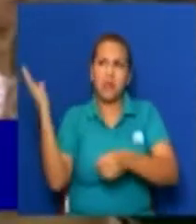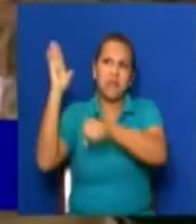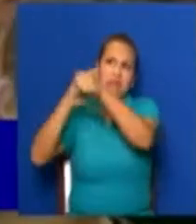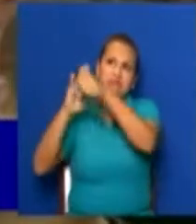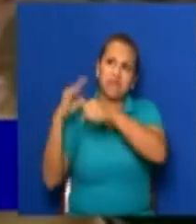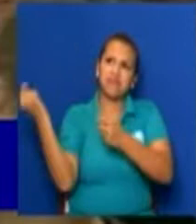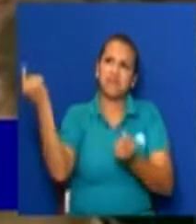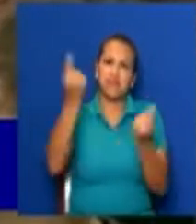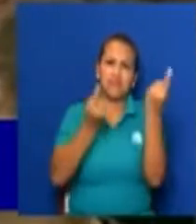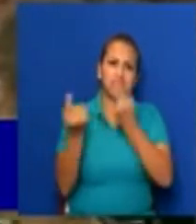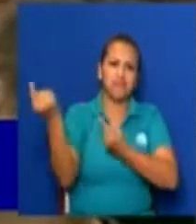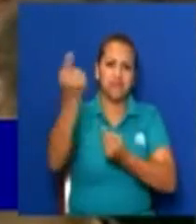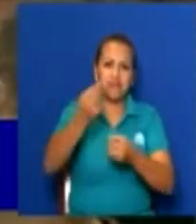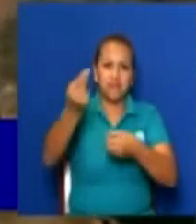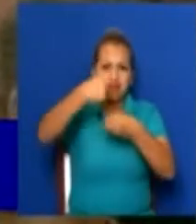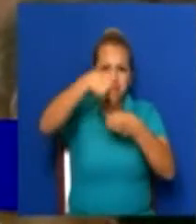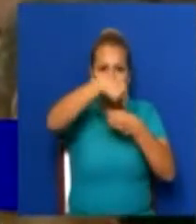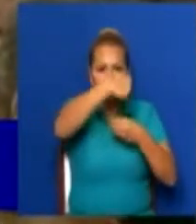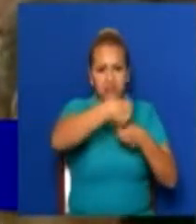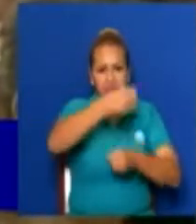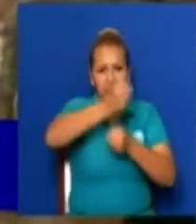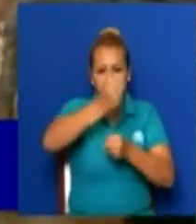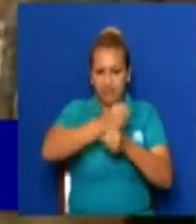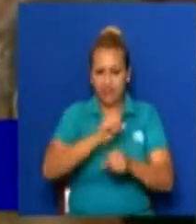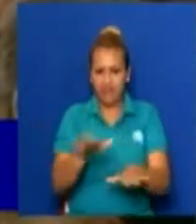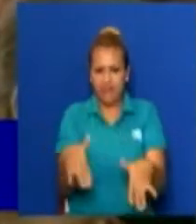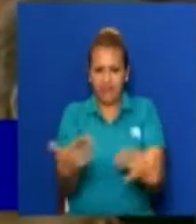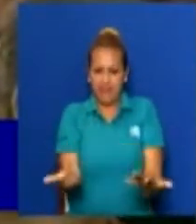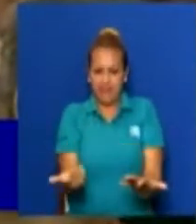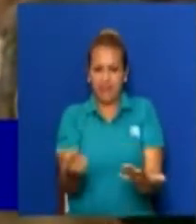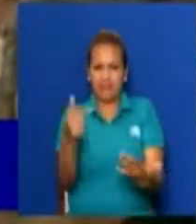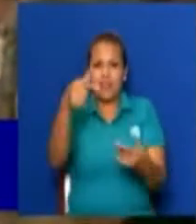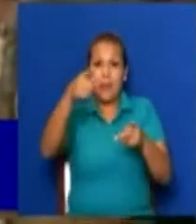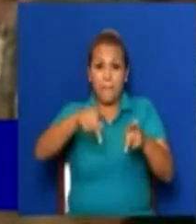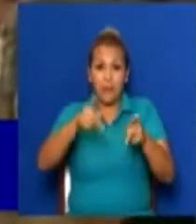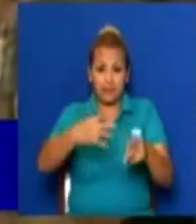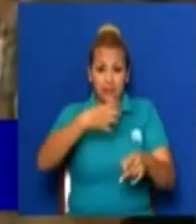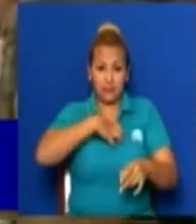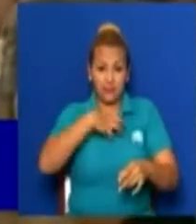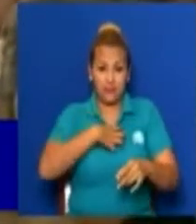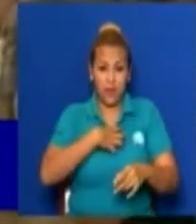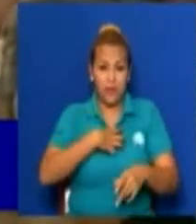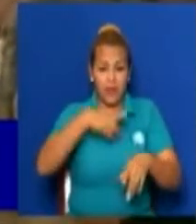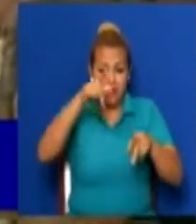aquí y que nuestro país produce, no se les dé empleo.